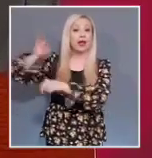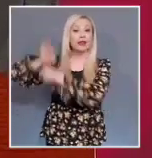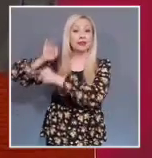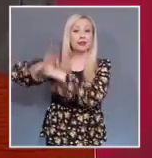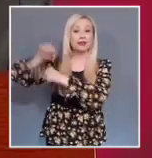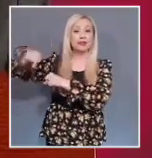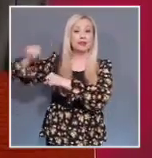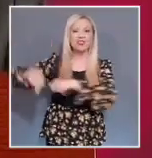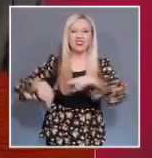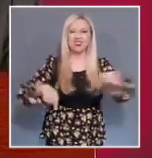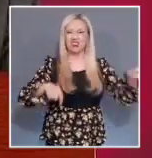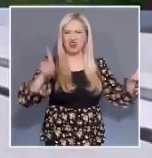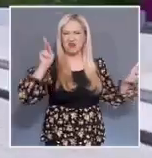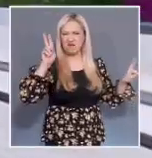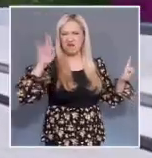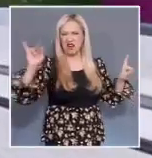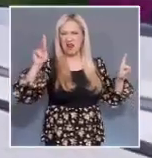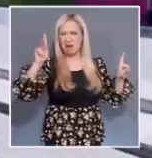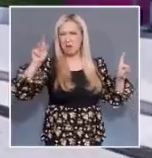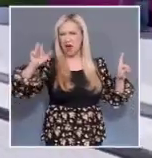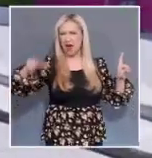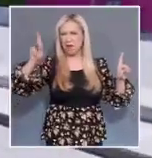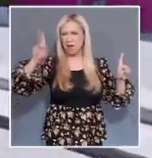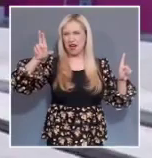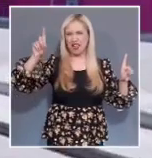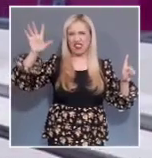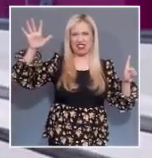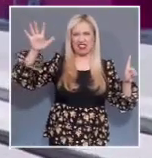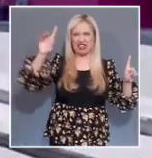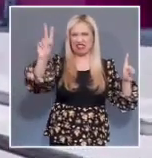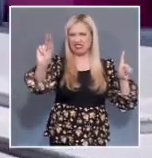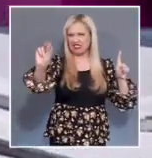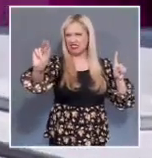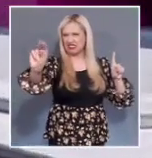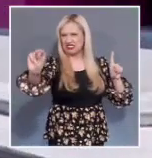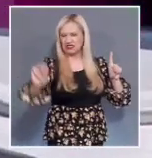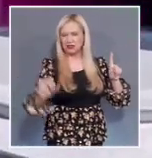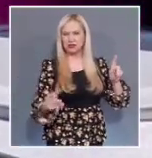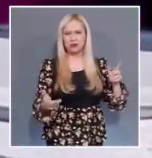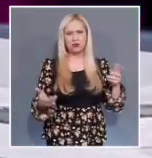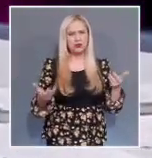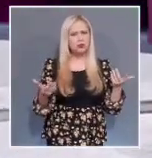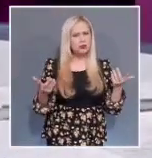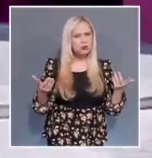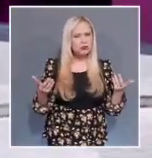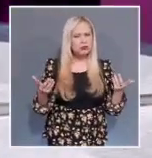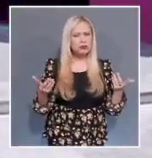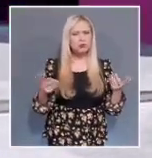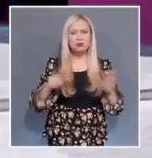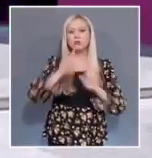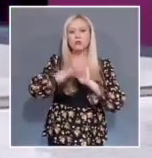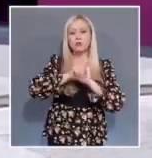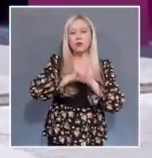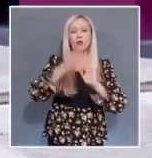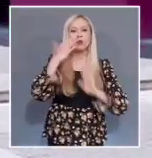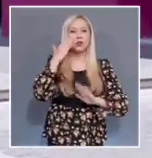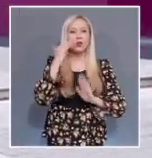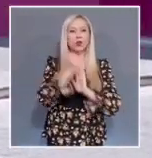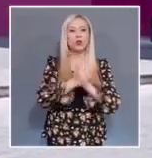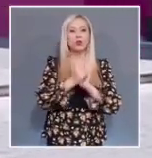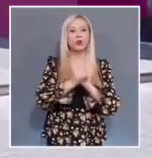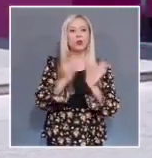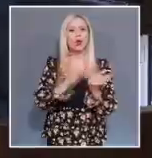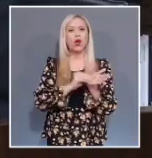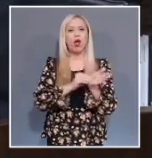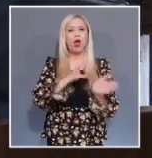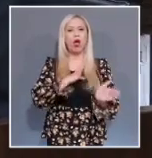menciones de los materiales alojados en redes sociales, al verificar que no se había retirado la información en la que el presidente